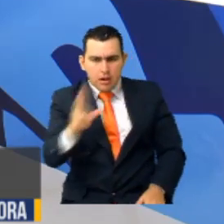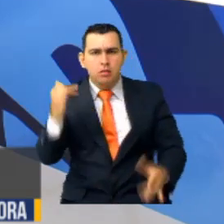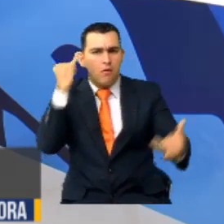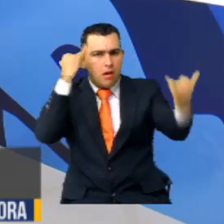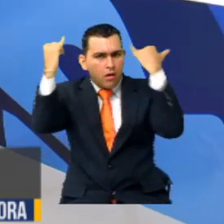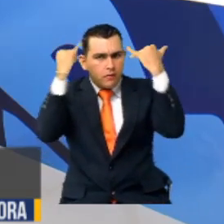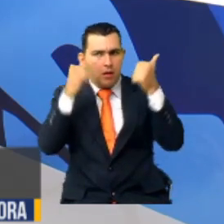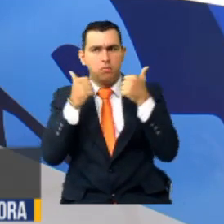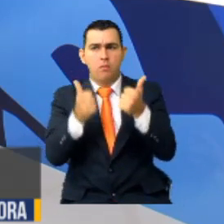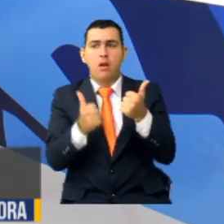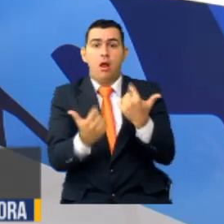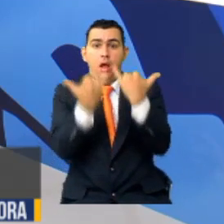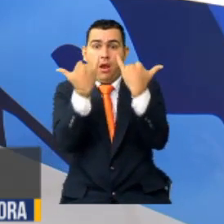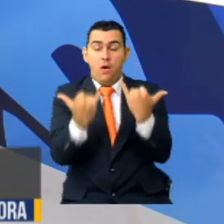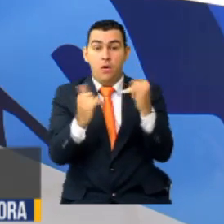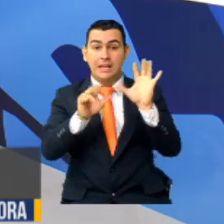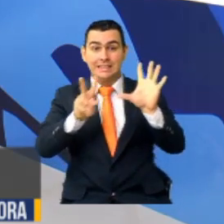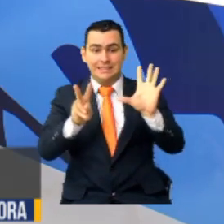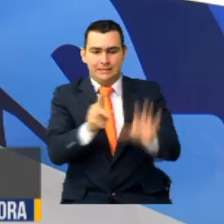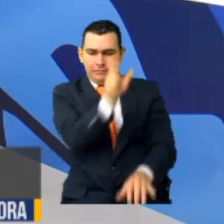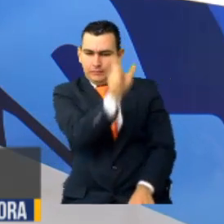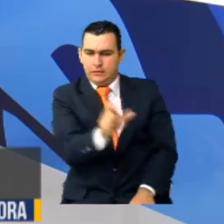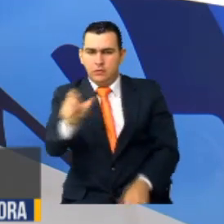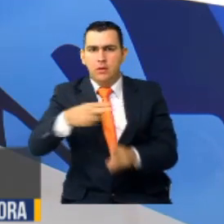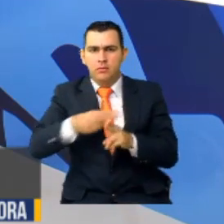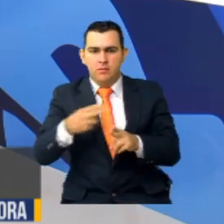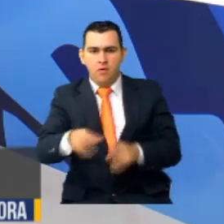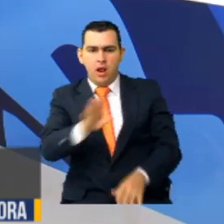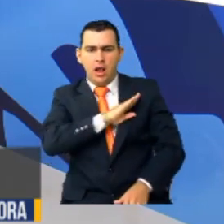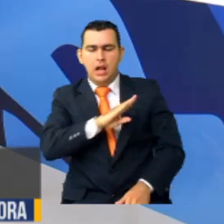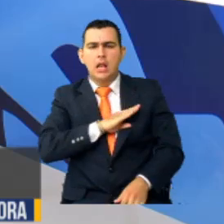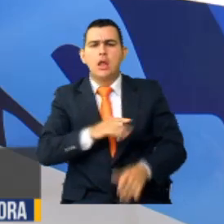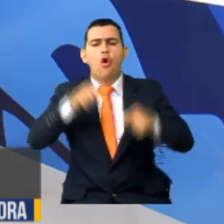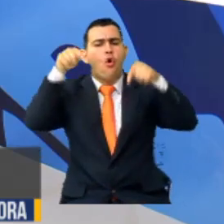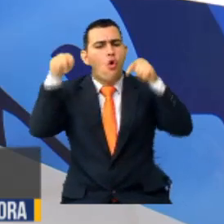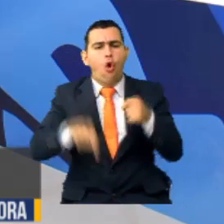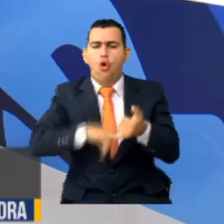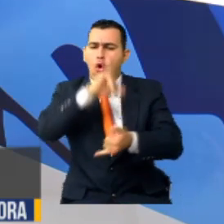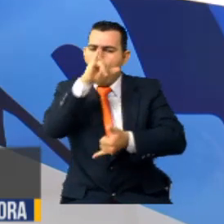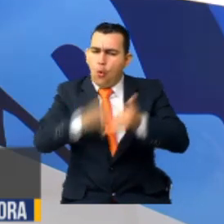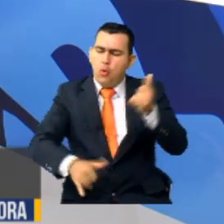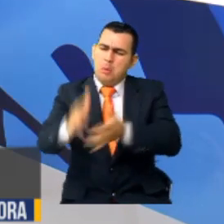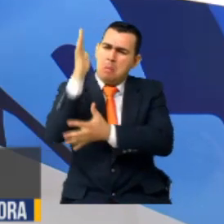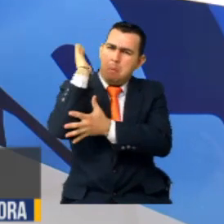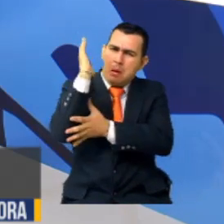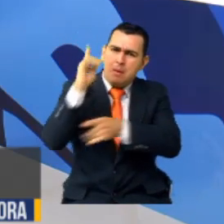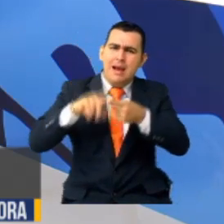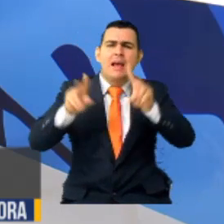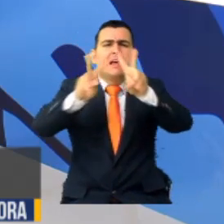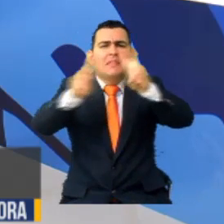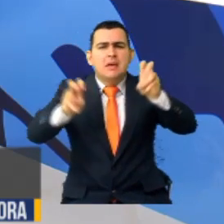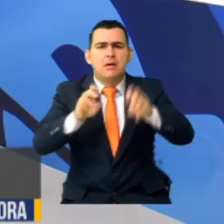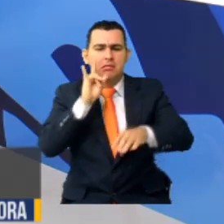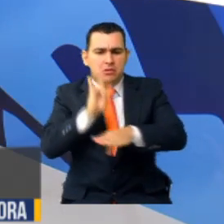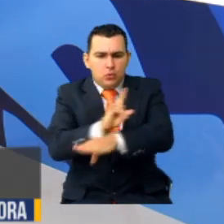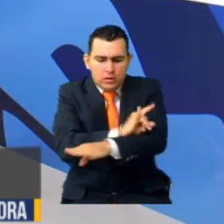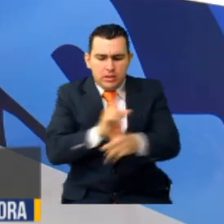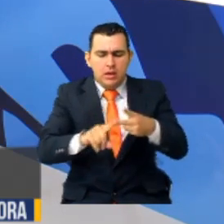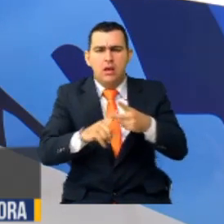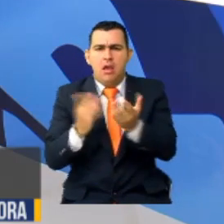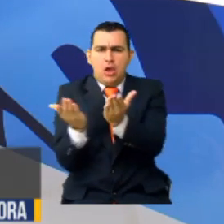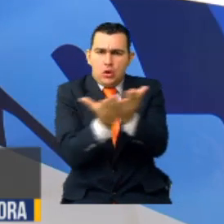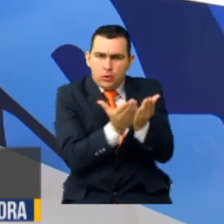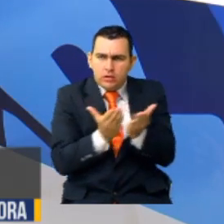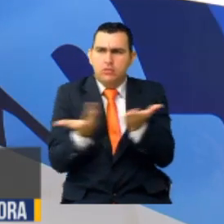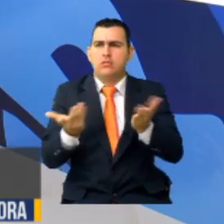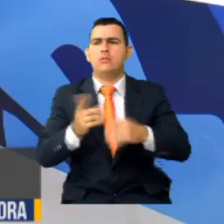7 candidatos a la alcaldía de Barranca Bermeja nos darán a conocer por última vez aspectos como seguridad, educación y vivienda. Asimismo, hablaremos un